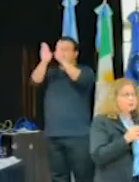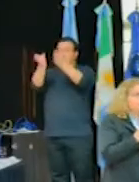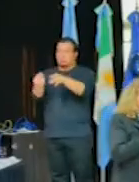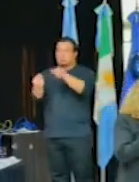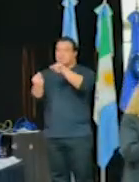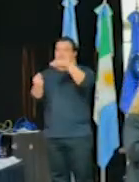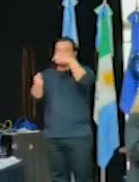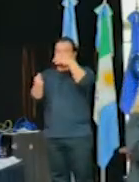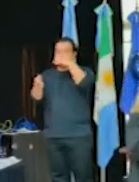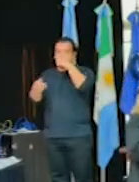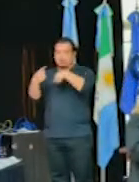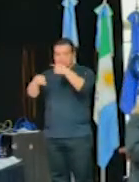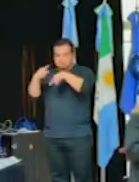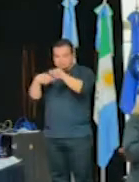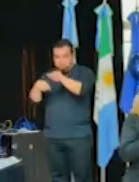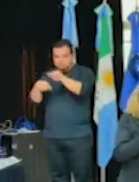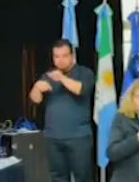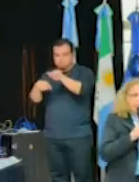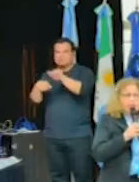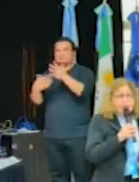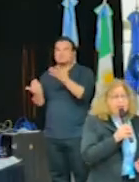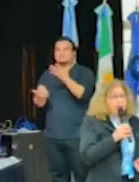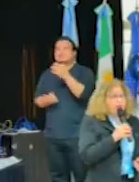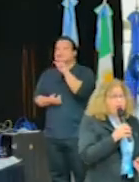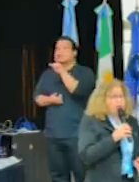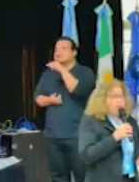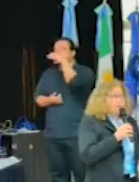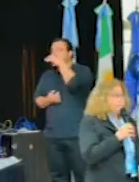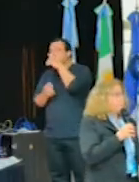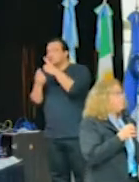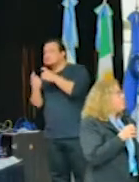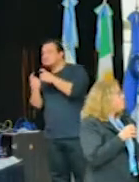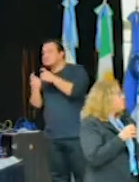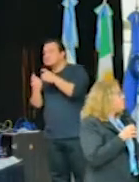veo. ¿Sangre? ¿Para ese viejo y terminal?